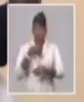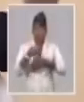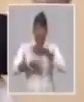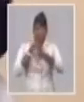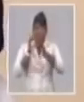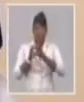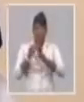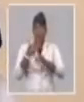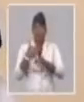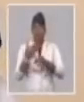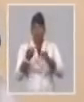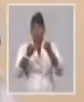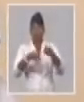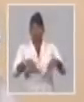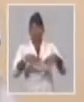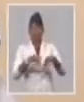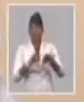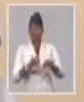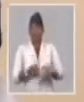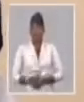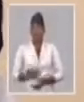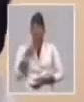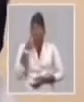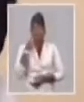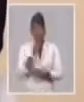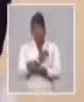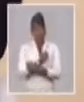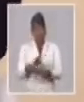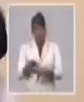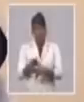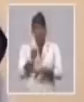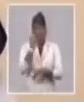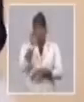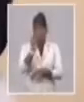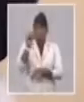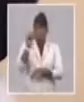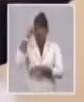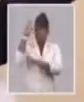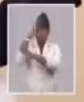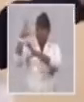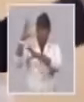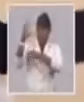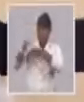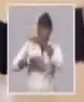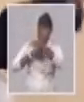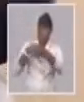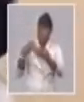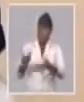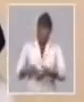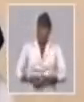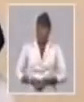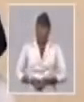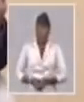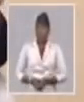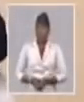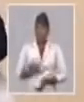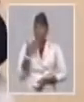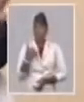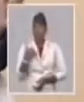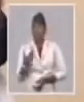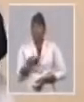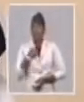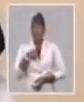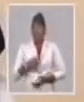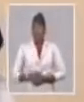por Ana, de la ultraderecha más rancia, donde la clave, eso lo decían también los Césares, hay que volver a la historia, divide et